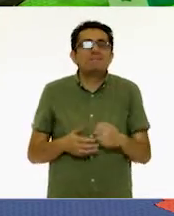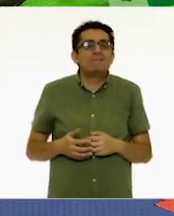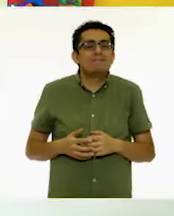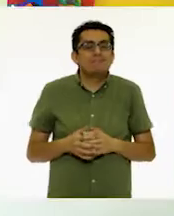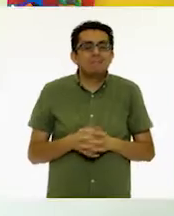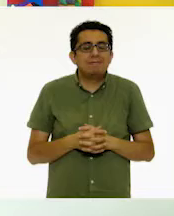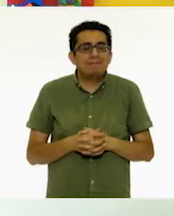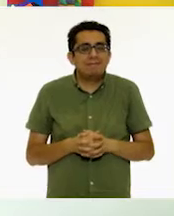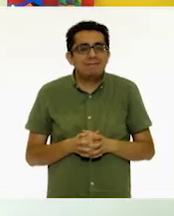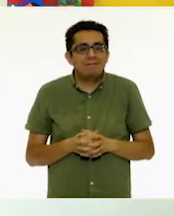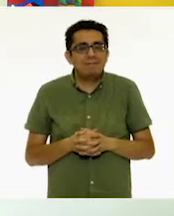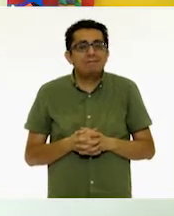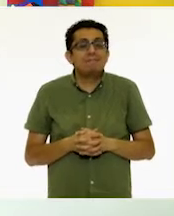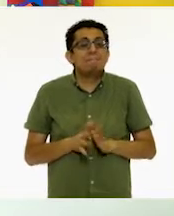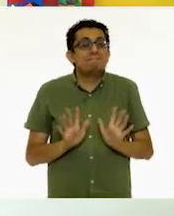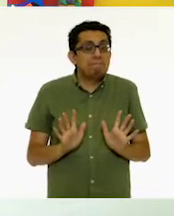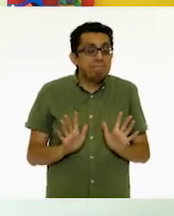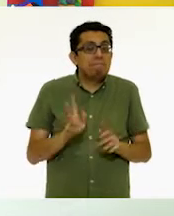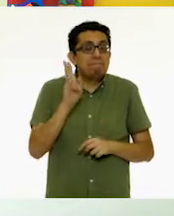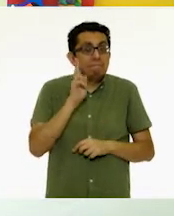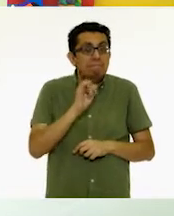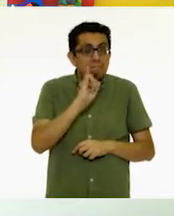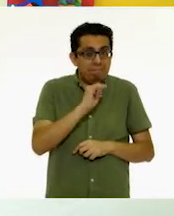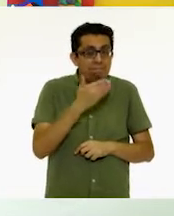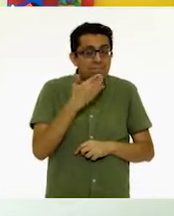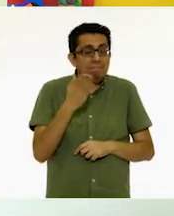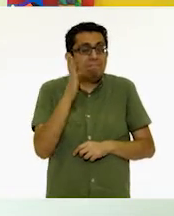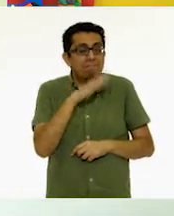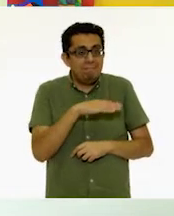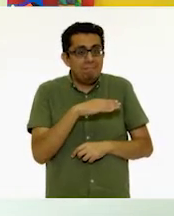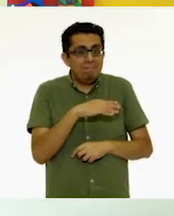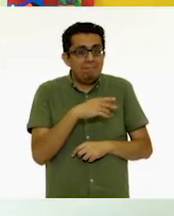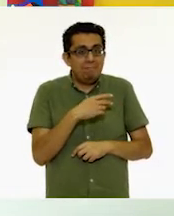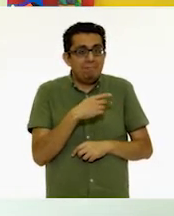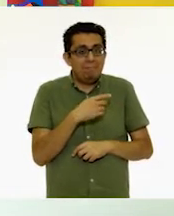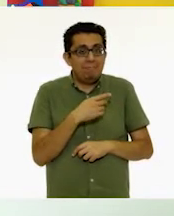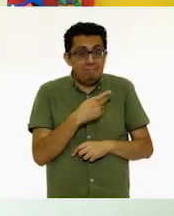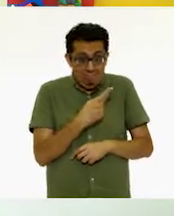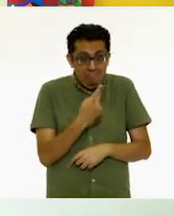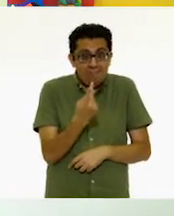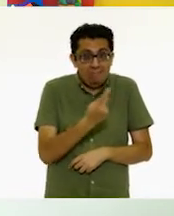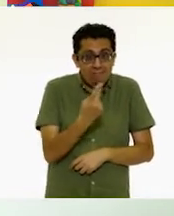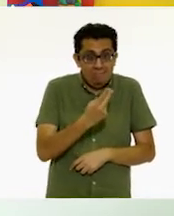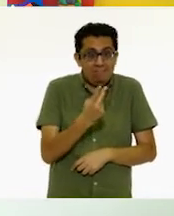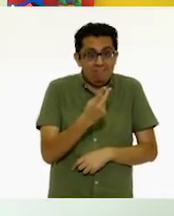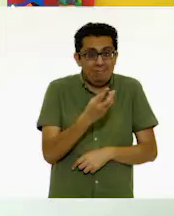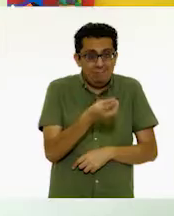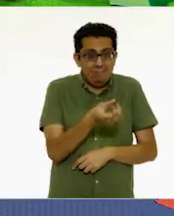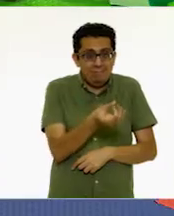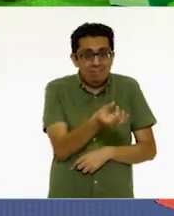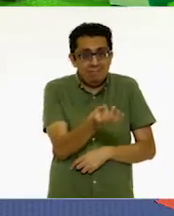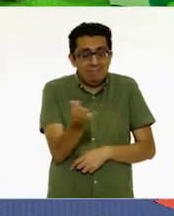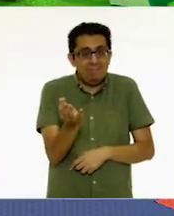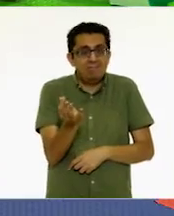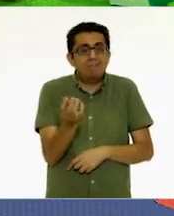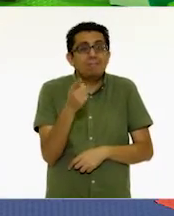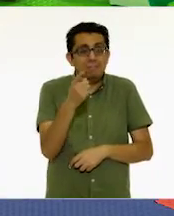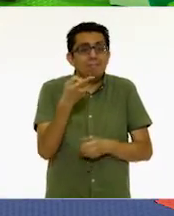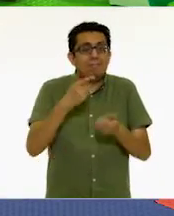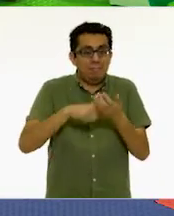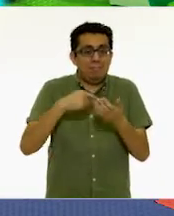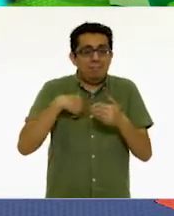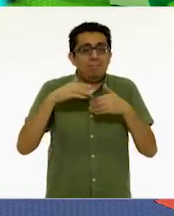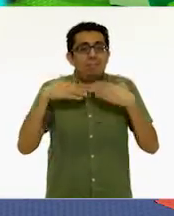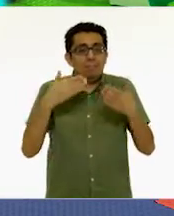Tres. Vamos a ver si es cierto. ¿Contamos al mismo tiempo? ¡Órale, va! Sí, tú los de adentro y yo los de afuera. Tú me dices. Una, dos,